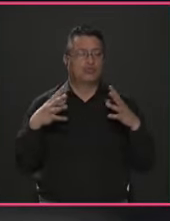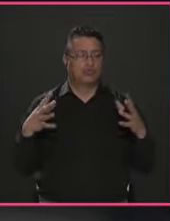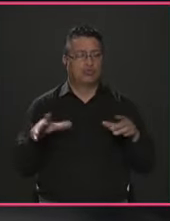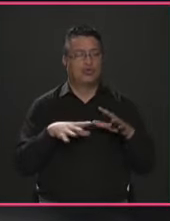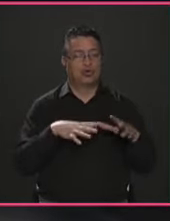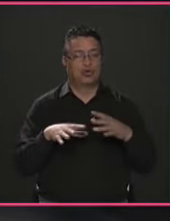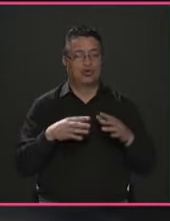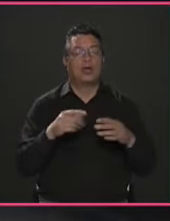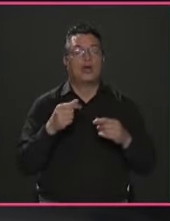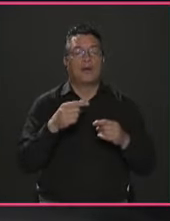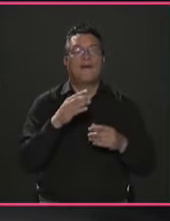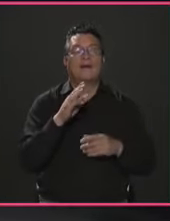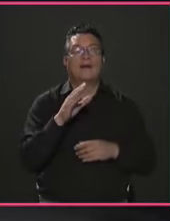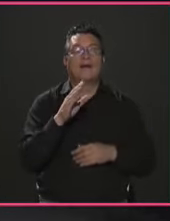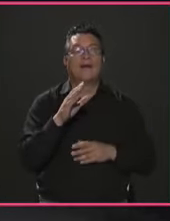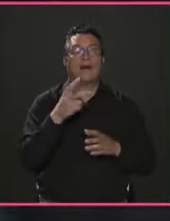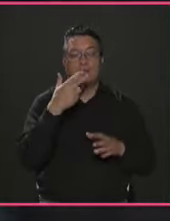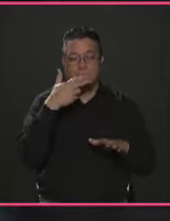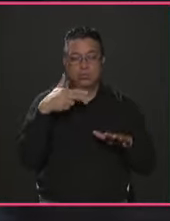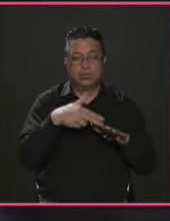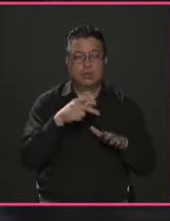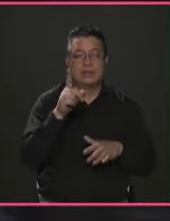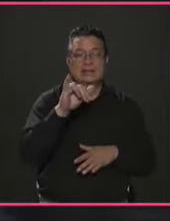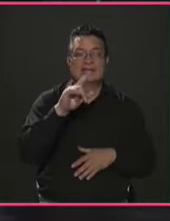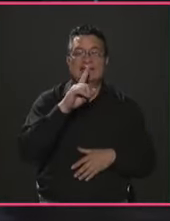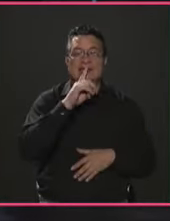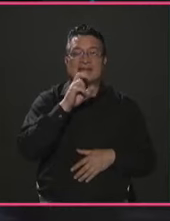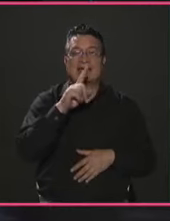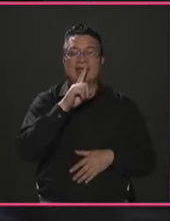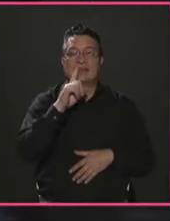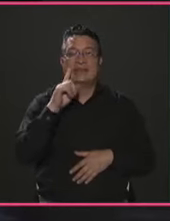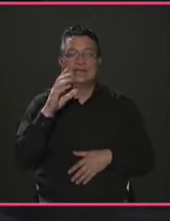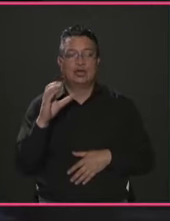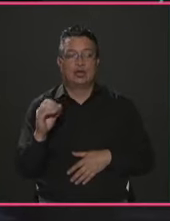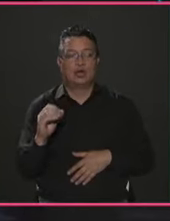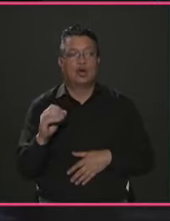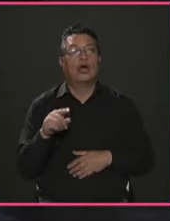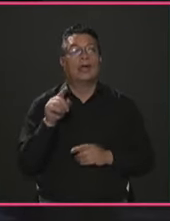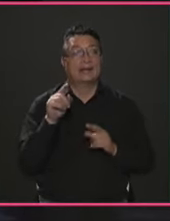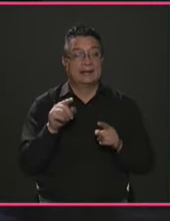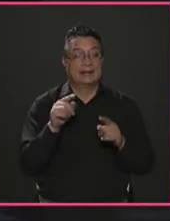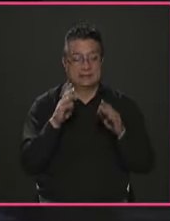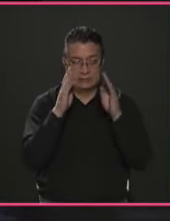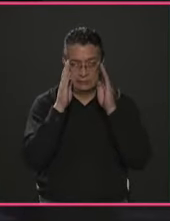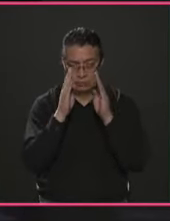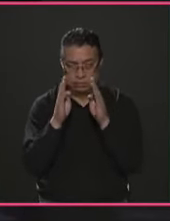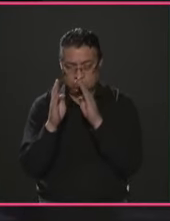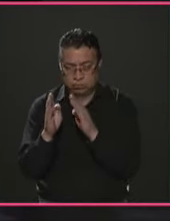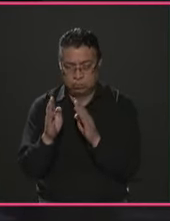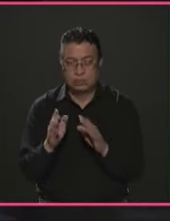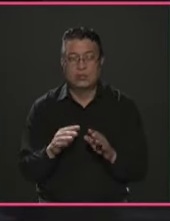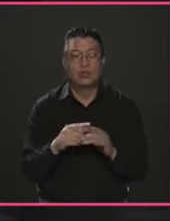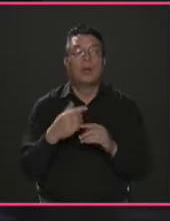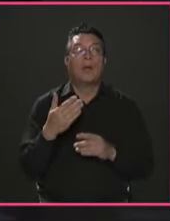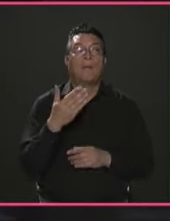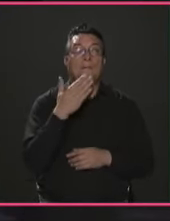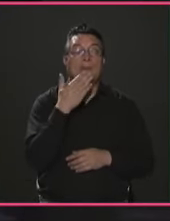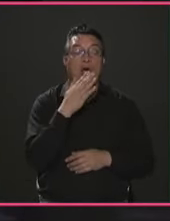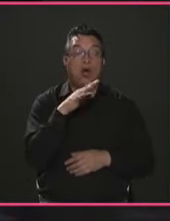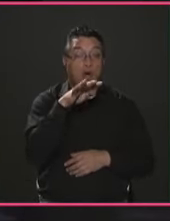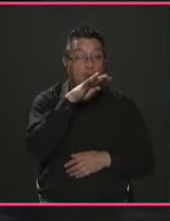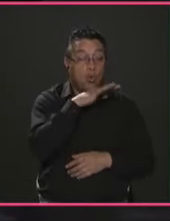combustible sintético eso es básicamente el enfoque el supuesto es usar solo